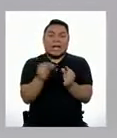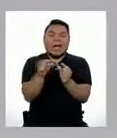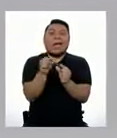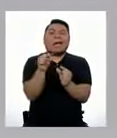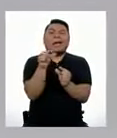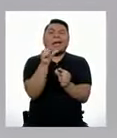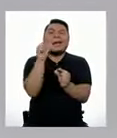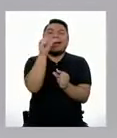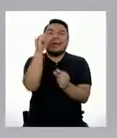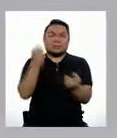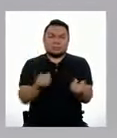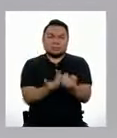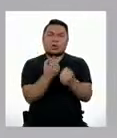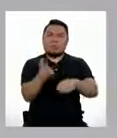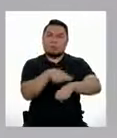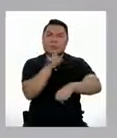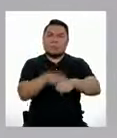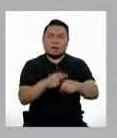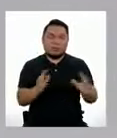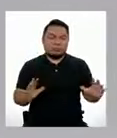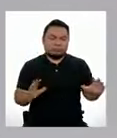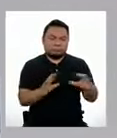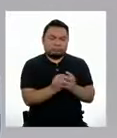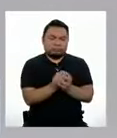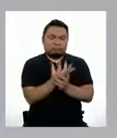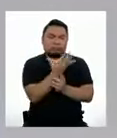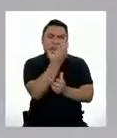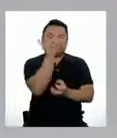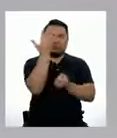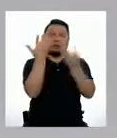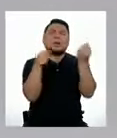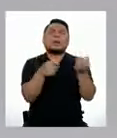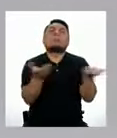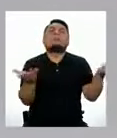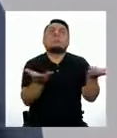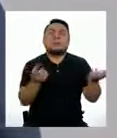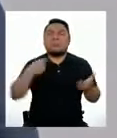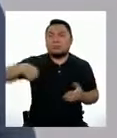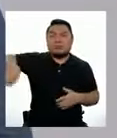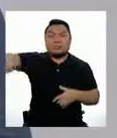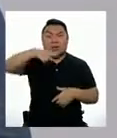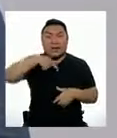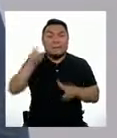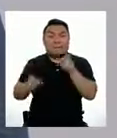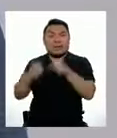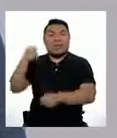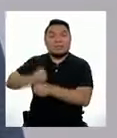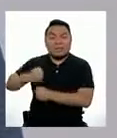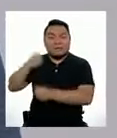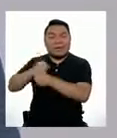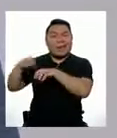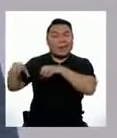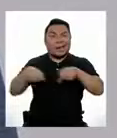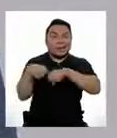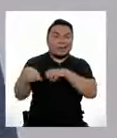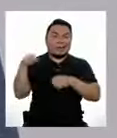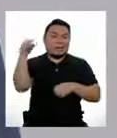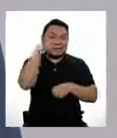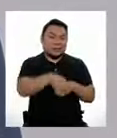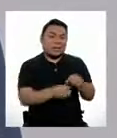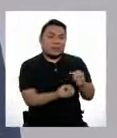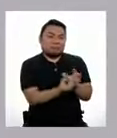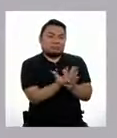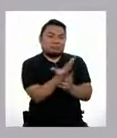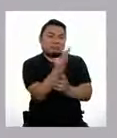se producen de forma natural, muchos de ellos se producen por las actividades que realizamos las personas, contribuyendo al